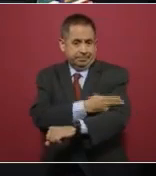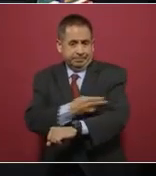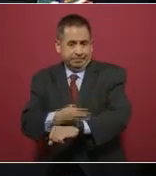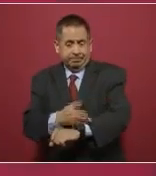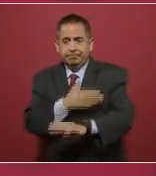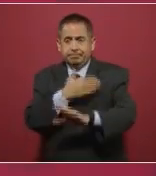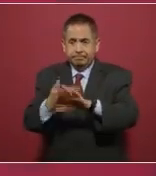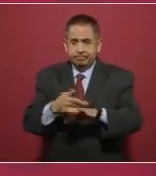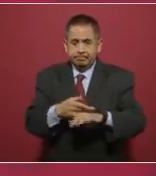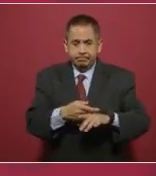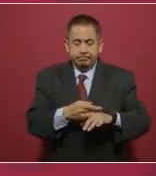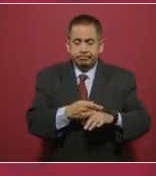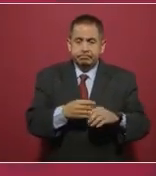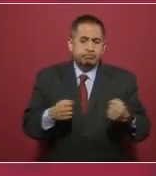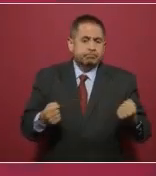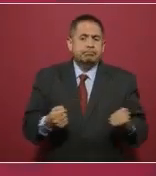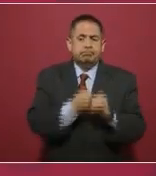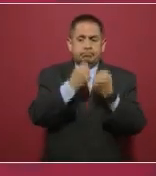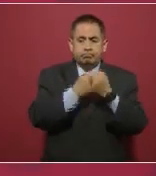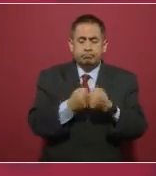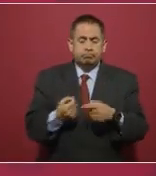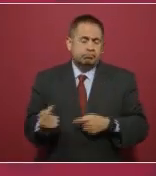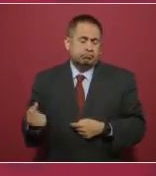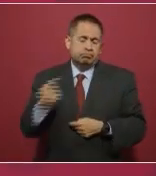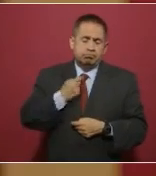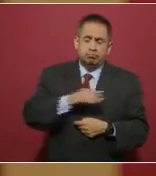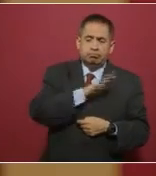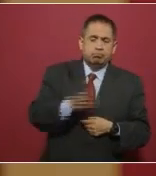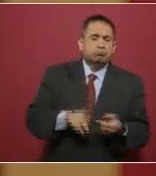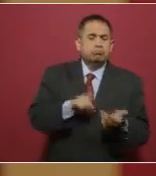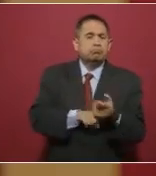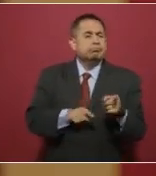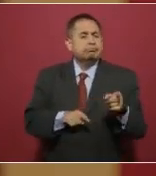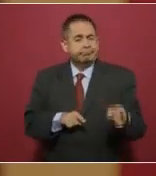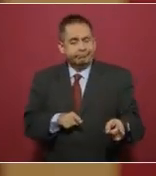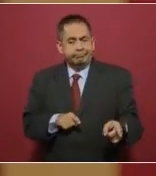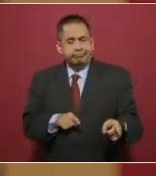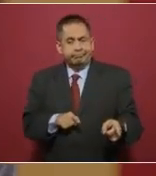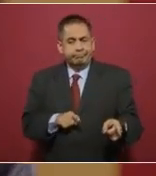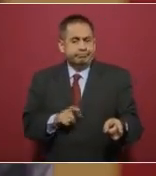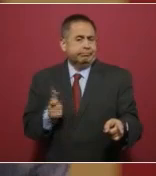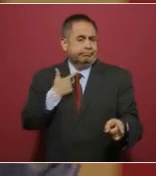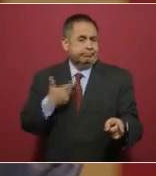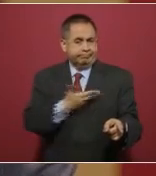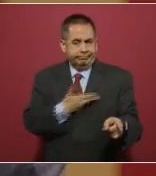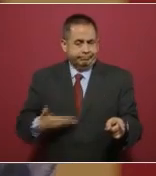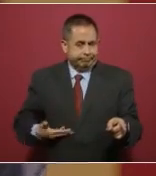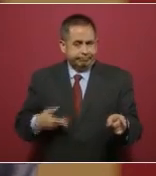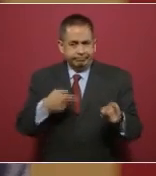en nuestro país, luego del asesinato de un presidente